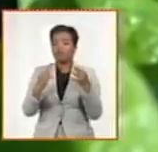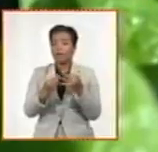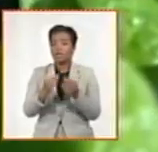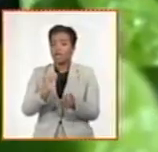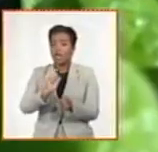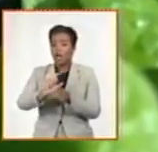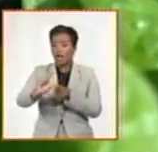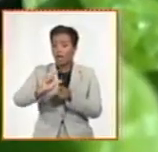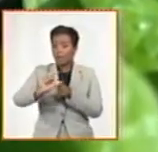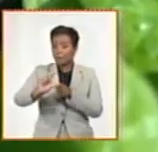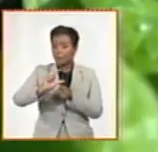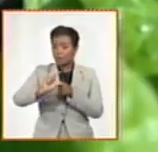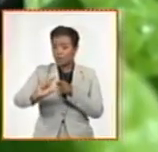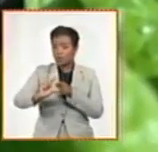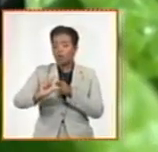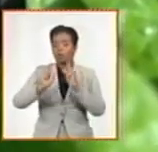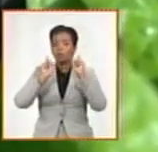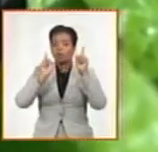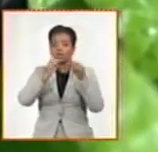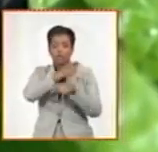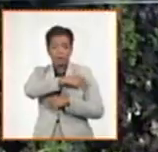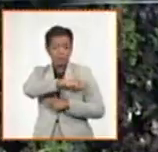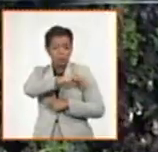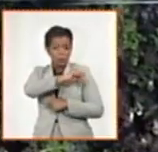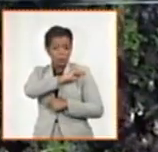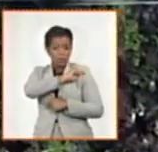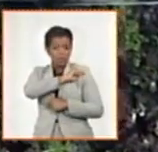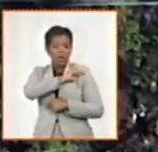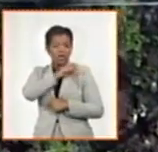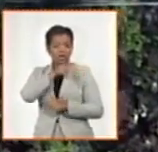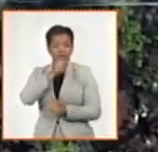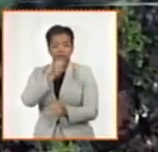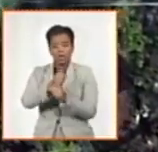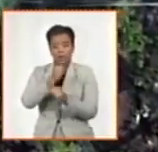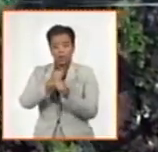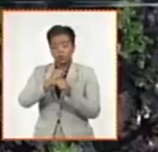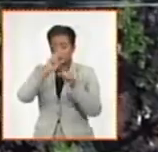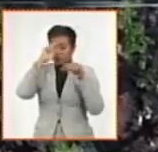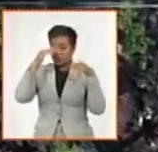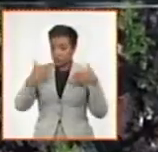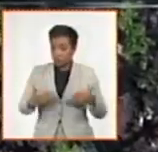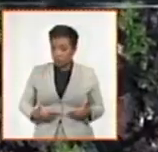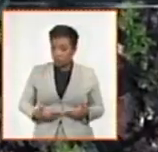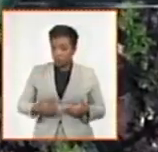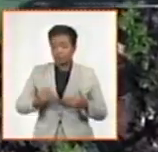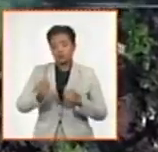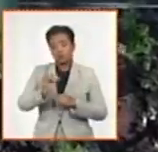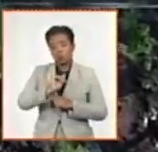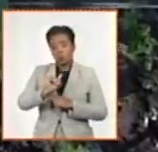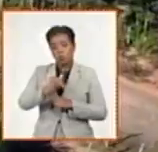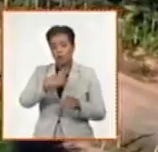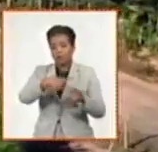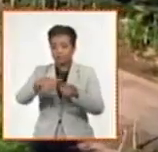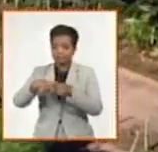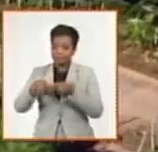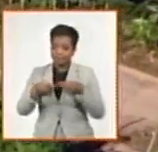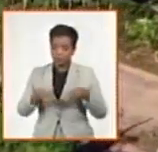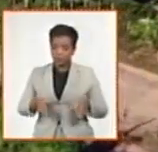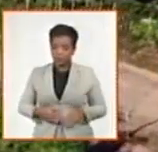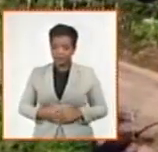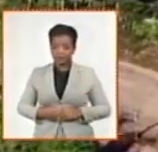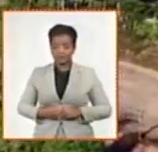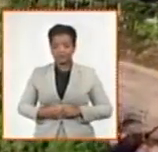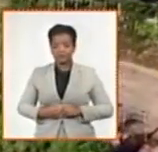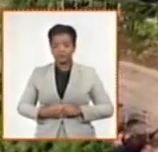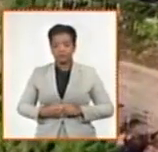campesinas a favor de políticas públicas con ventajas para la salud y los recursos naturales.